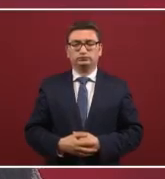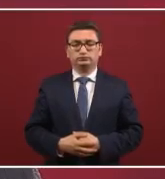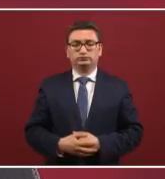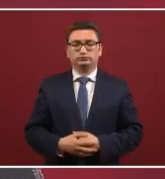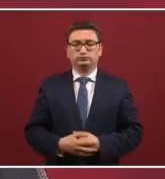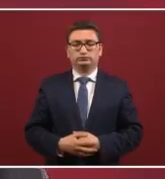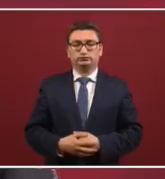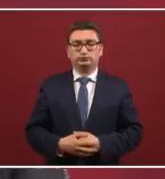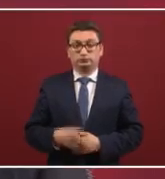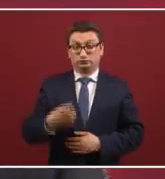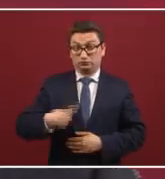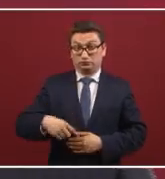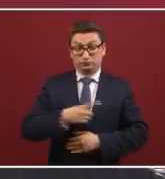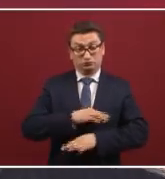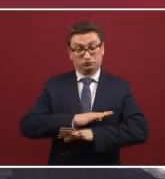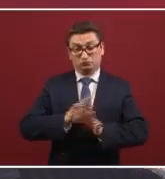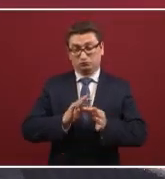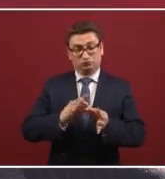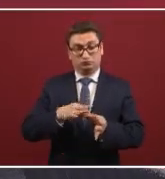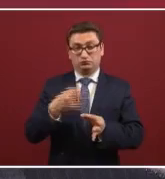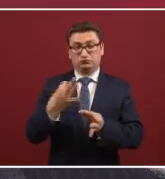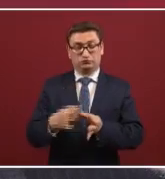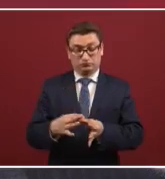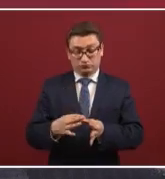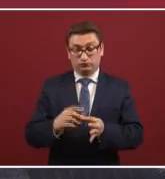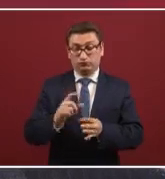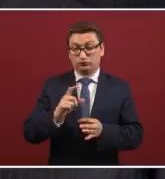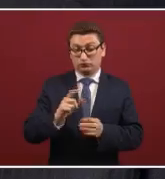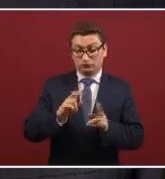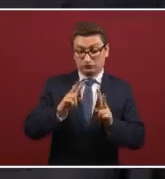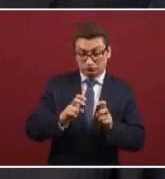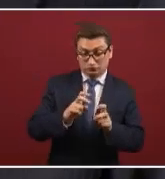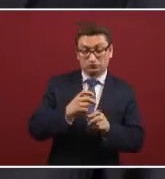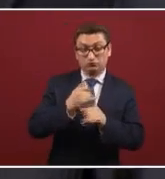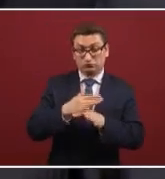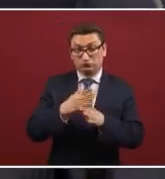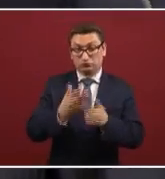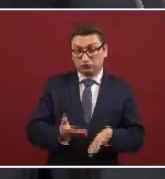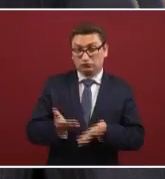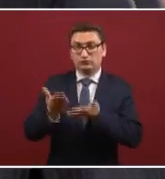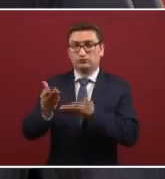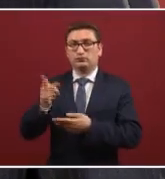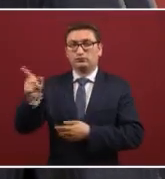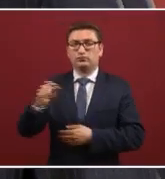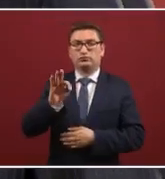este asunto a la Fiscalía General